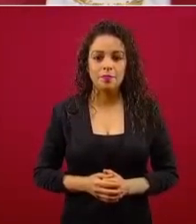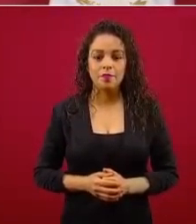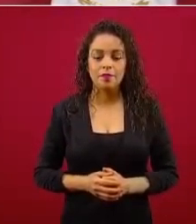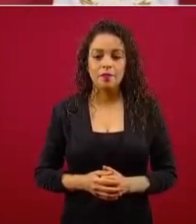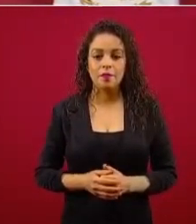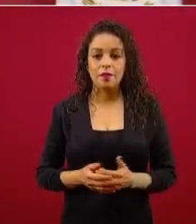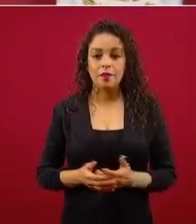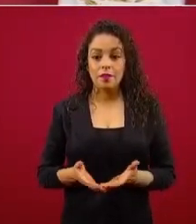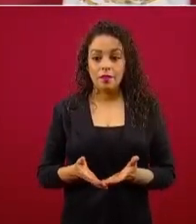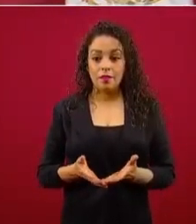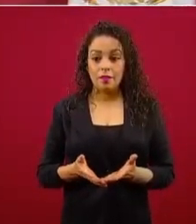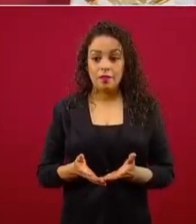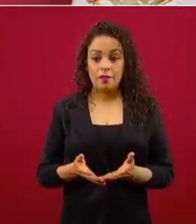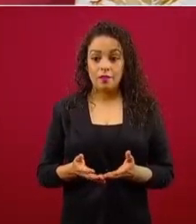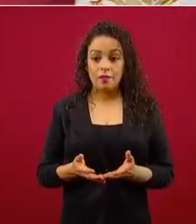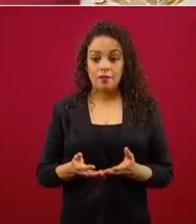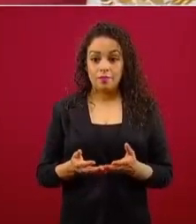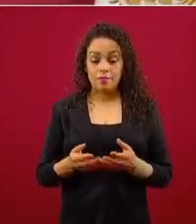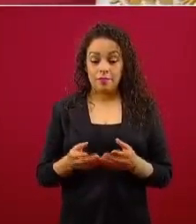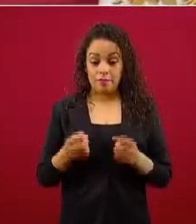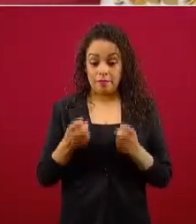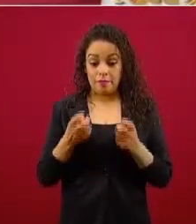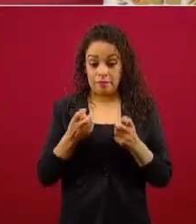ese manifiesto